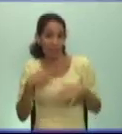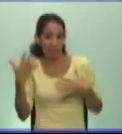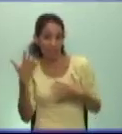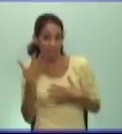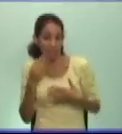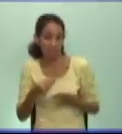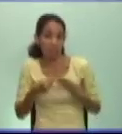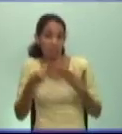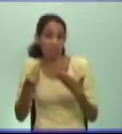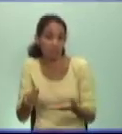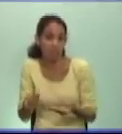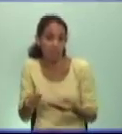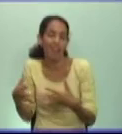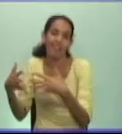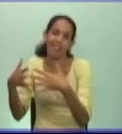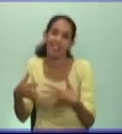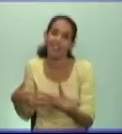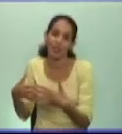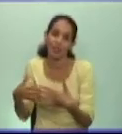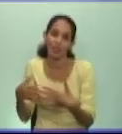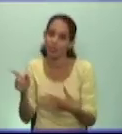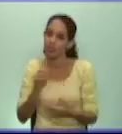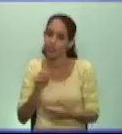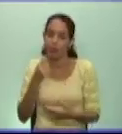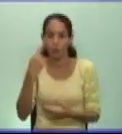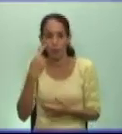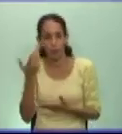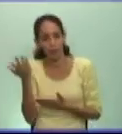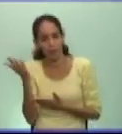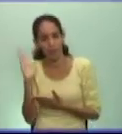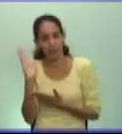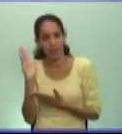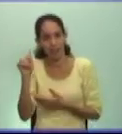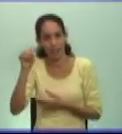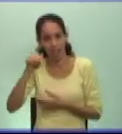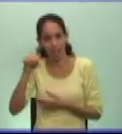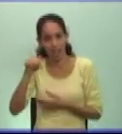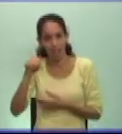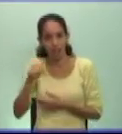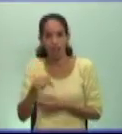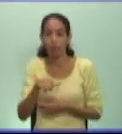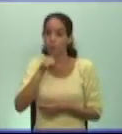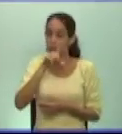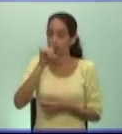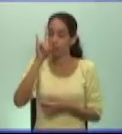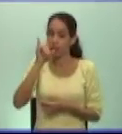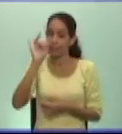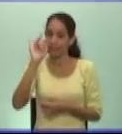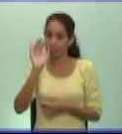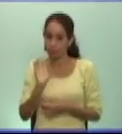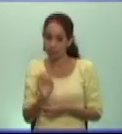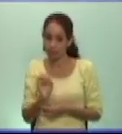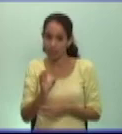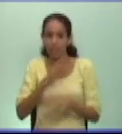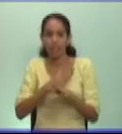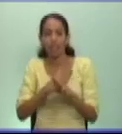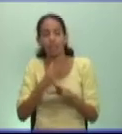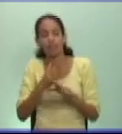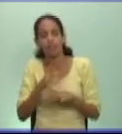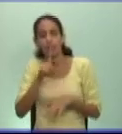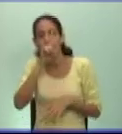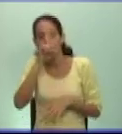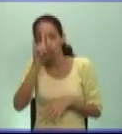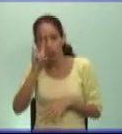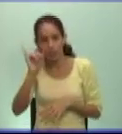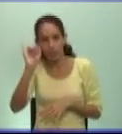tres, ¿por qué las pusimos? ¿Por qué las recordamos? Miren los años 60, 62 y 64. Porque